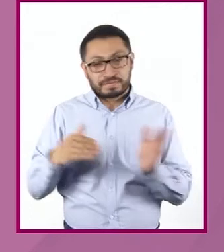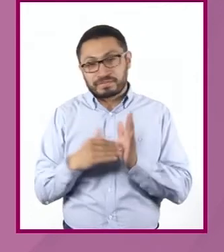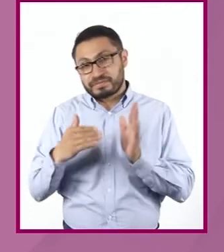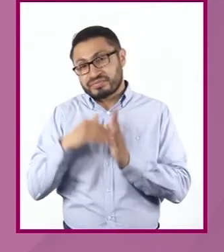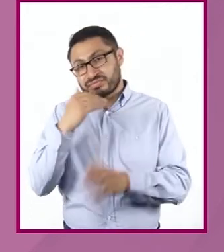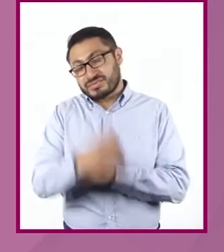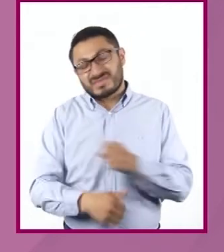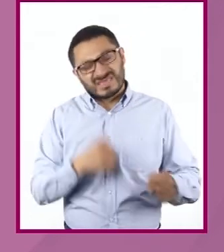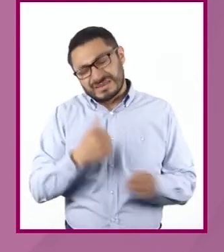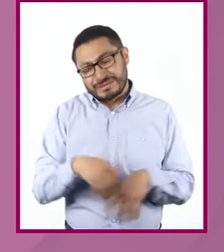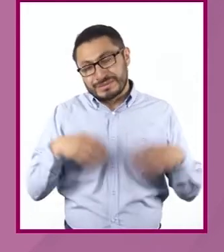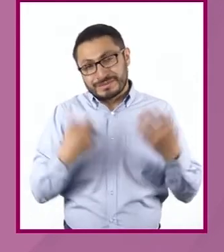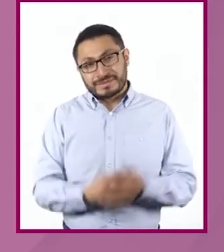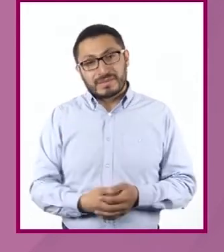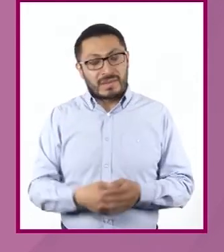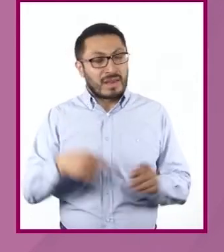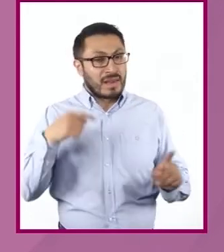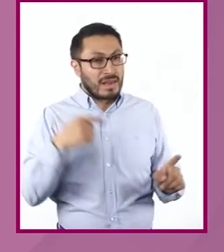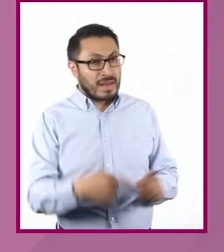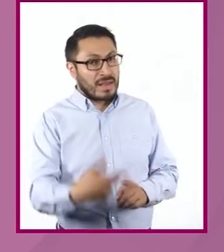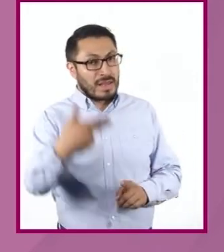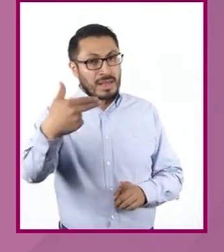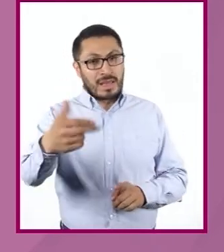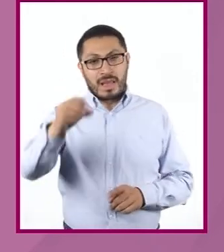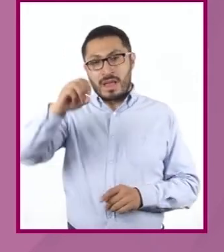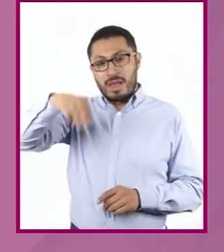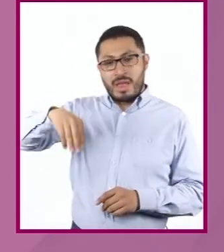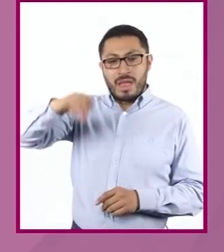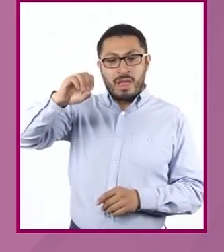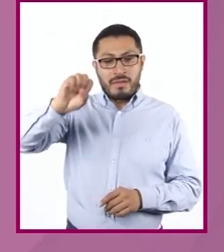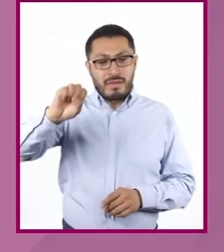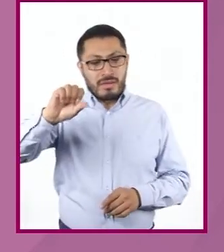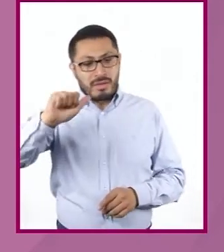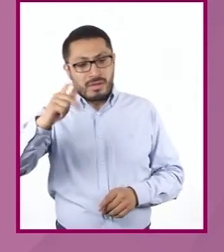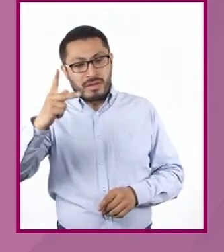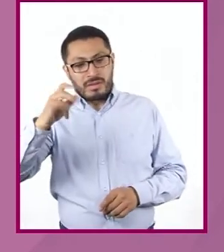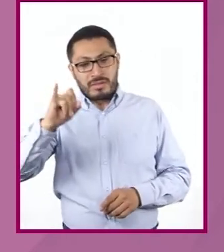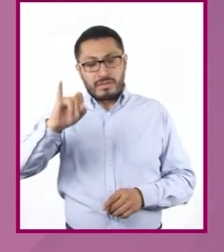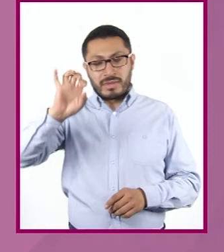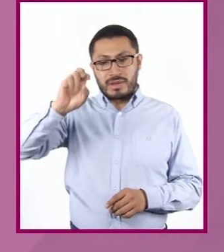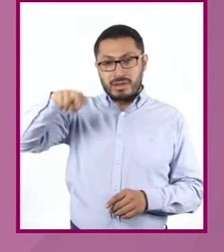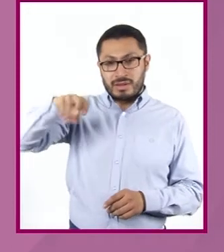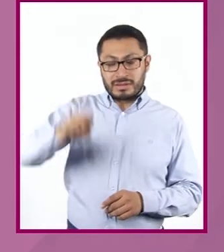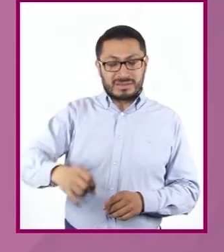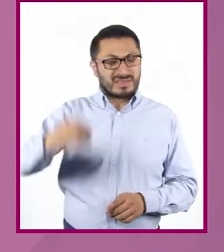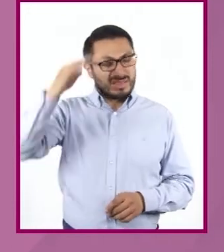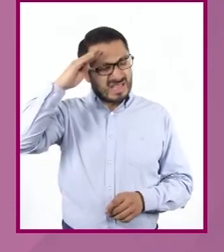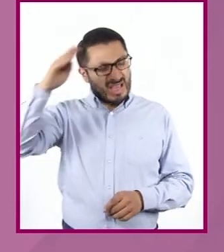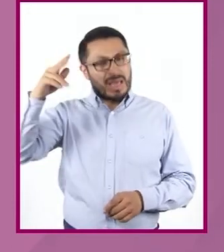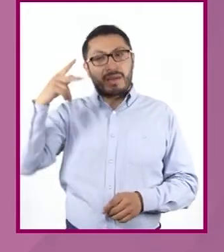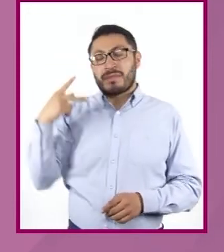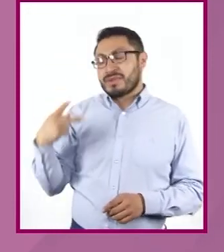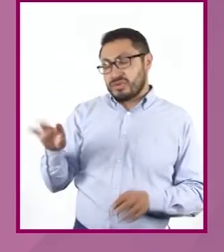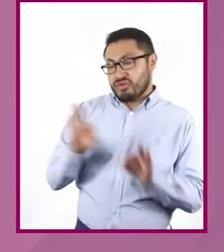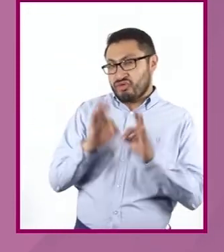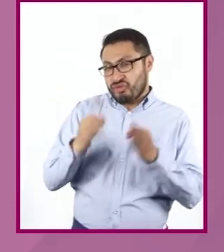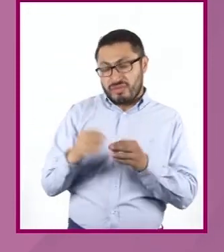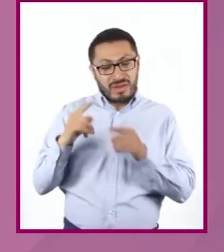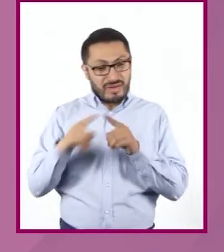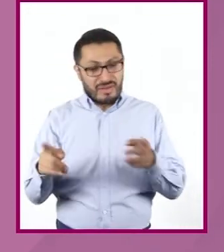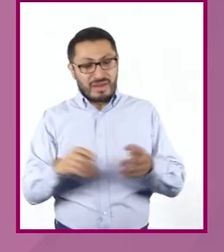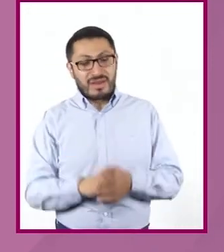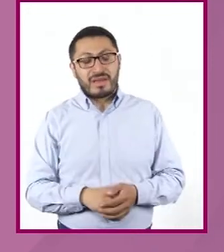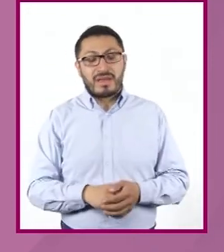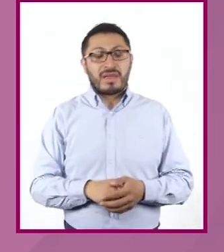Las creencias del Homo sapiens, el registro fósil que comprobaba la similitud de inquilinos.